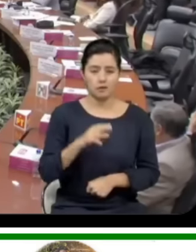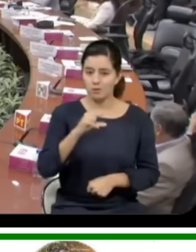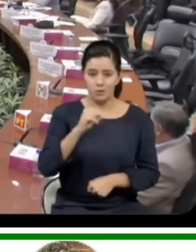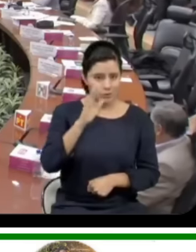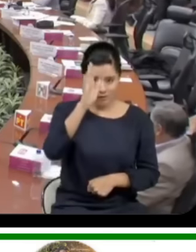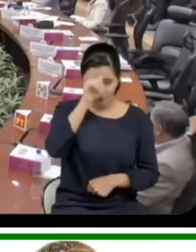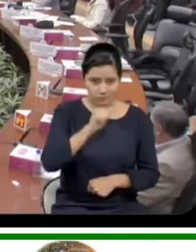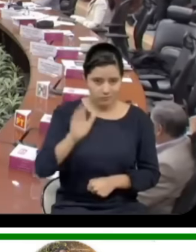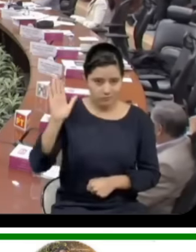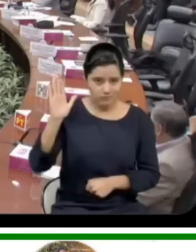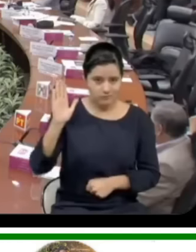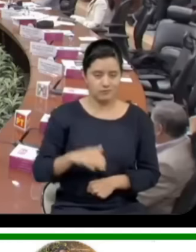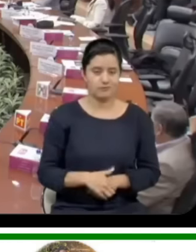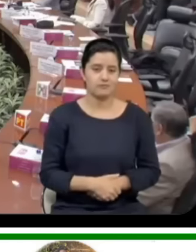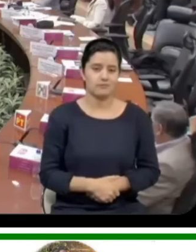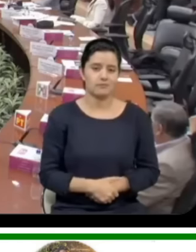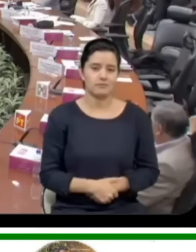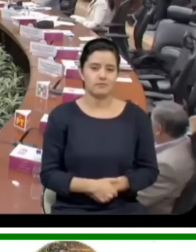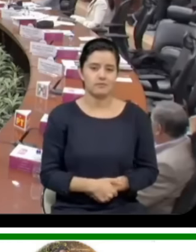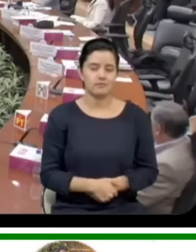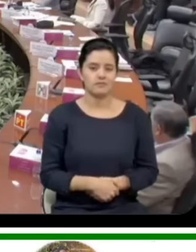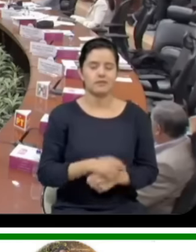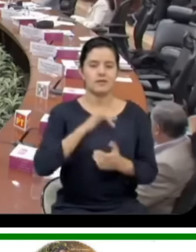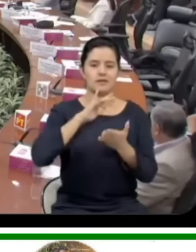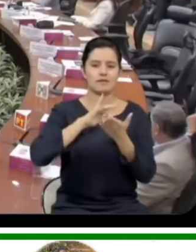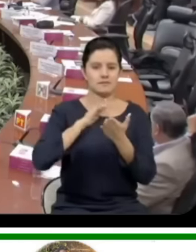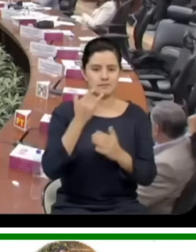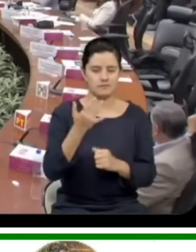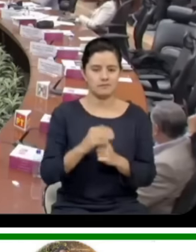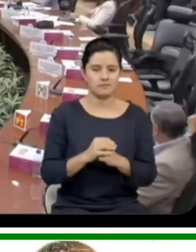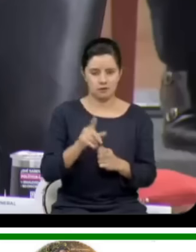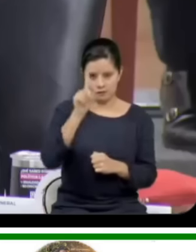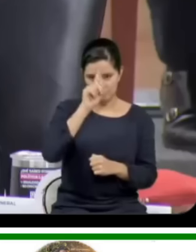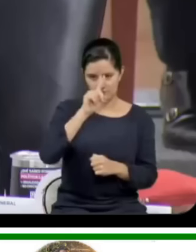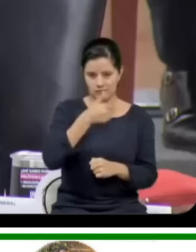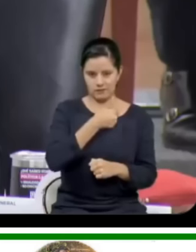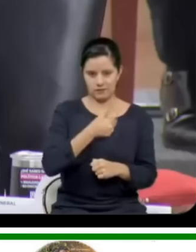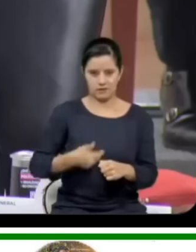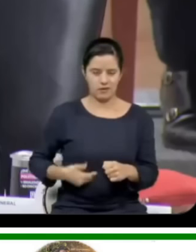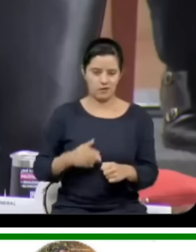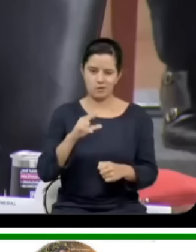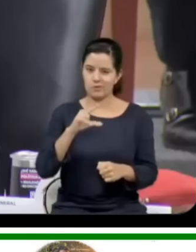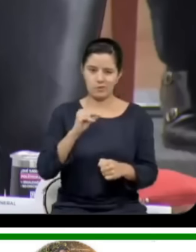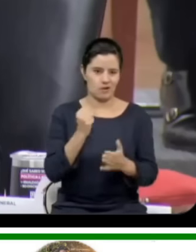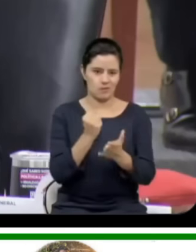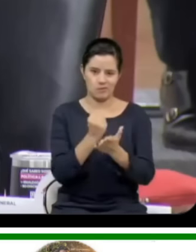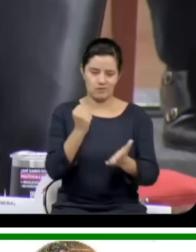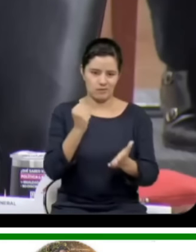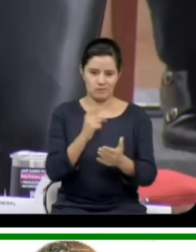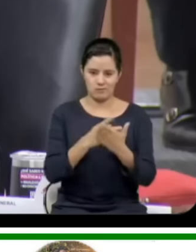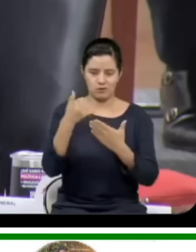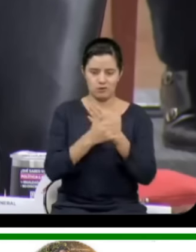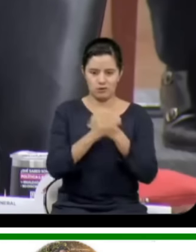una empresa porque es un negocio privado Así que le vamos a llamar